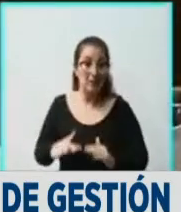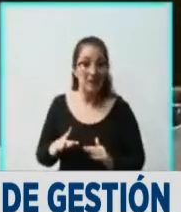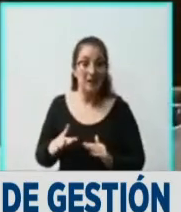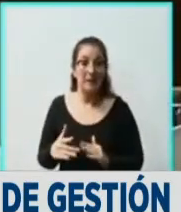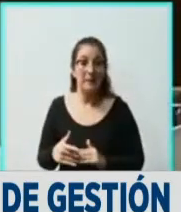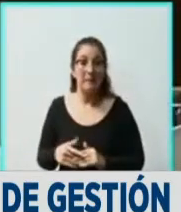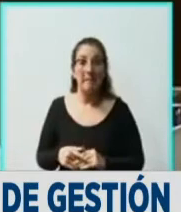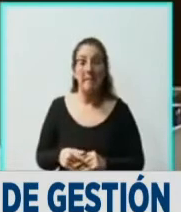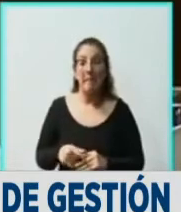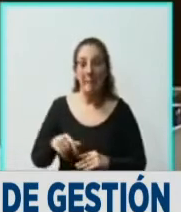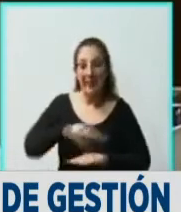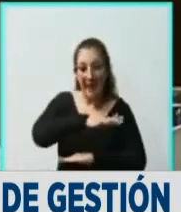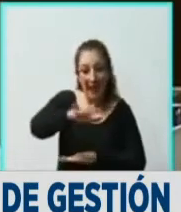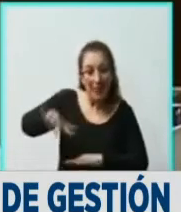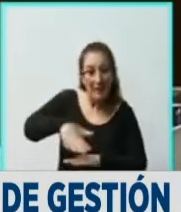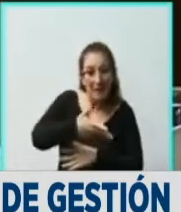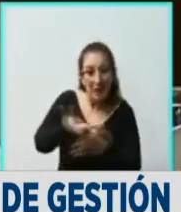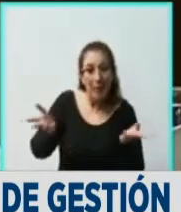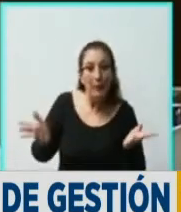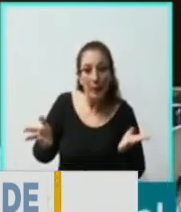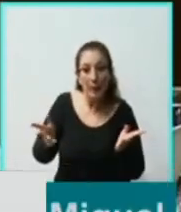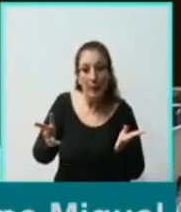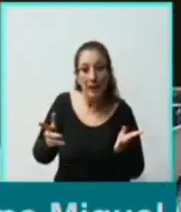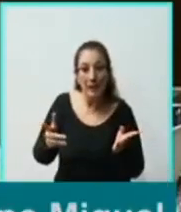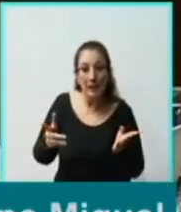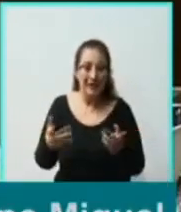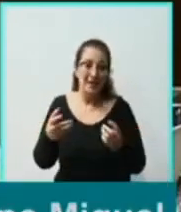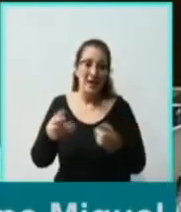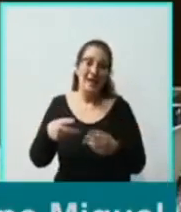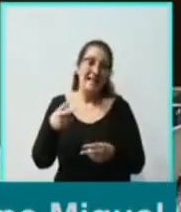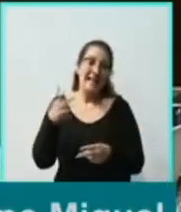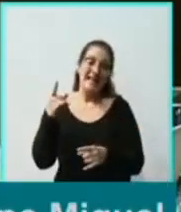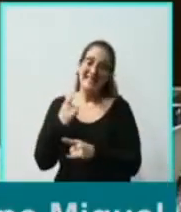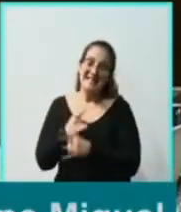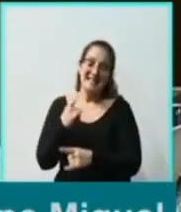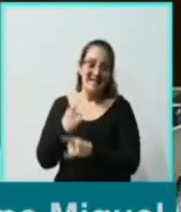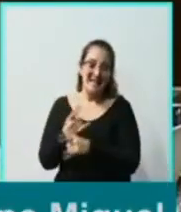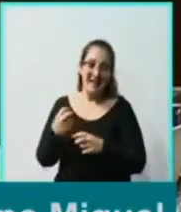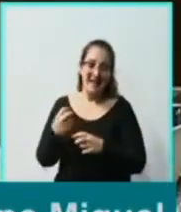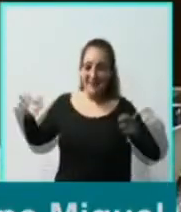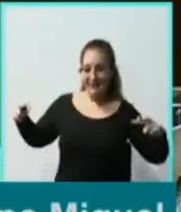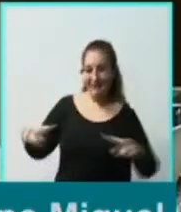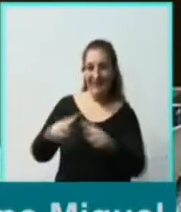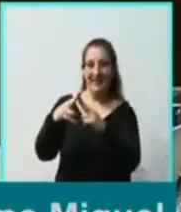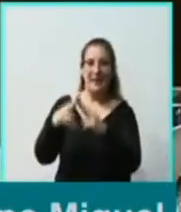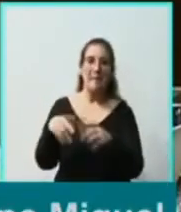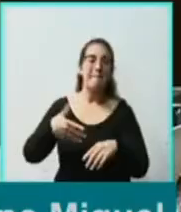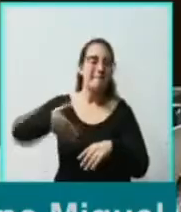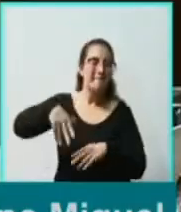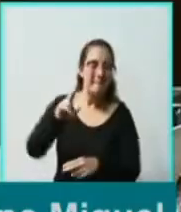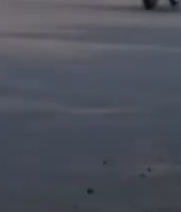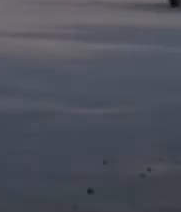contempla 95 protocolos para la salida escalonada y progresiva de la cuarentena.